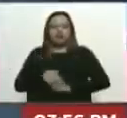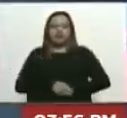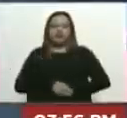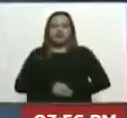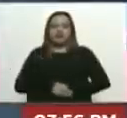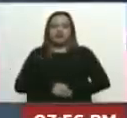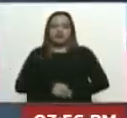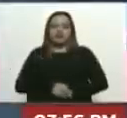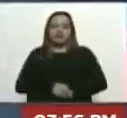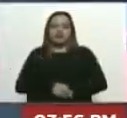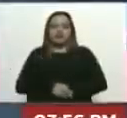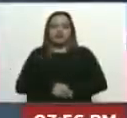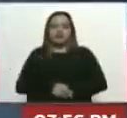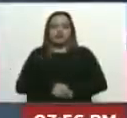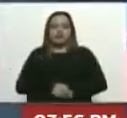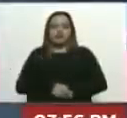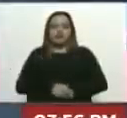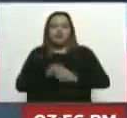Así que